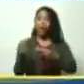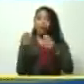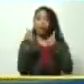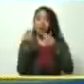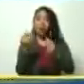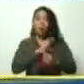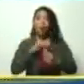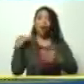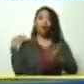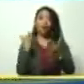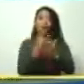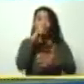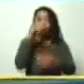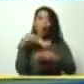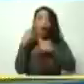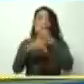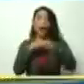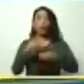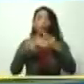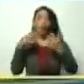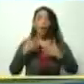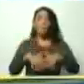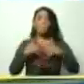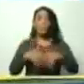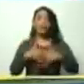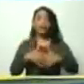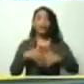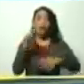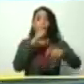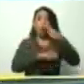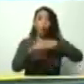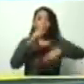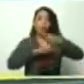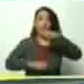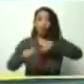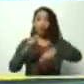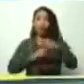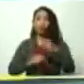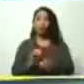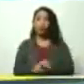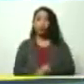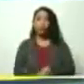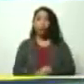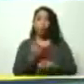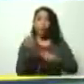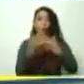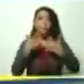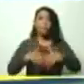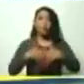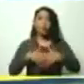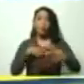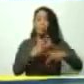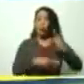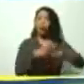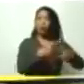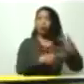todos estos años que ha dado Cidgo como empresa comercial como empresa productiva